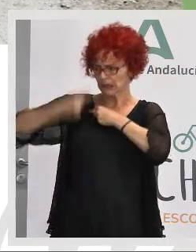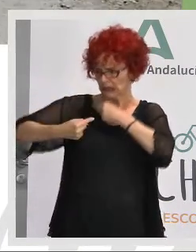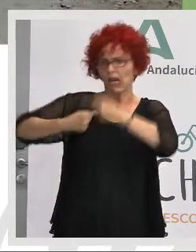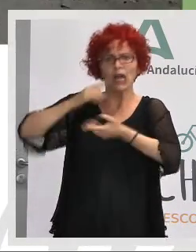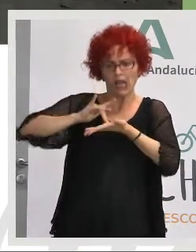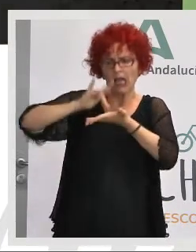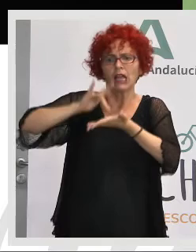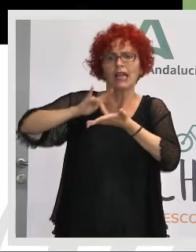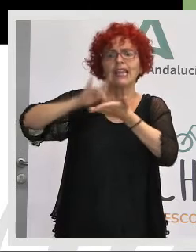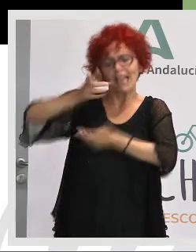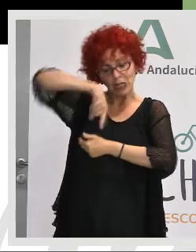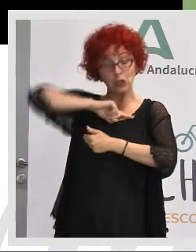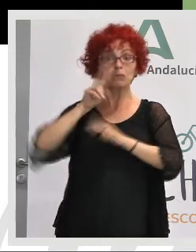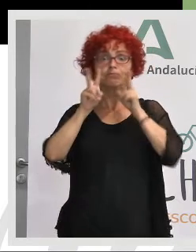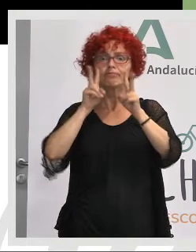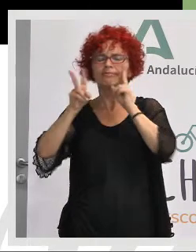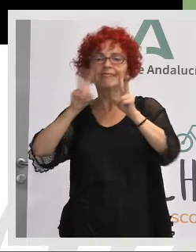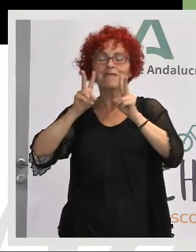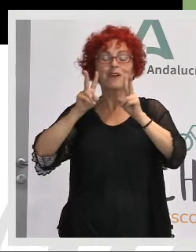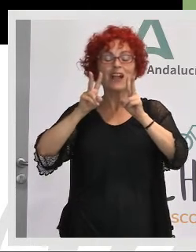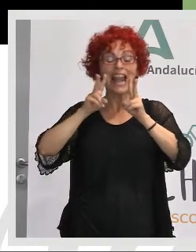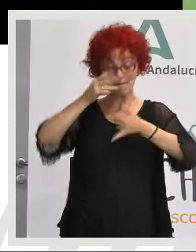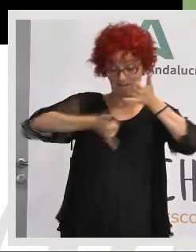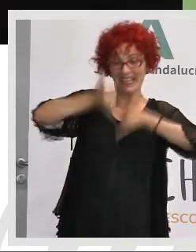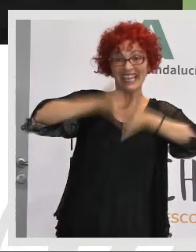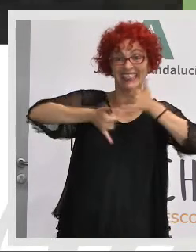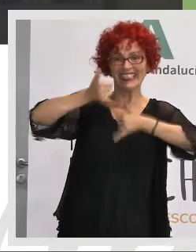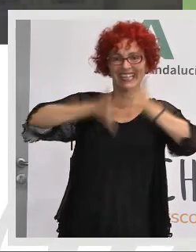puedes entender, la movilidad sostenible en bici.